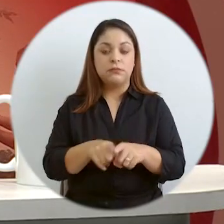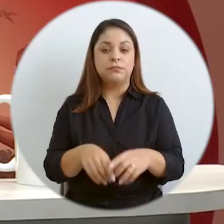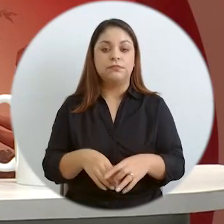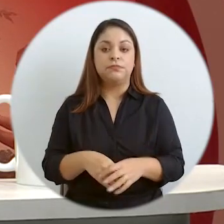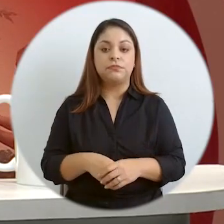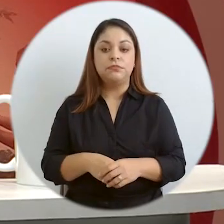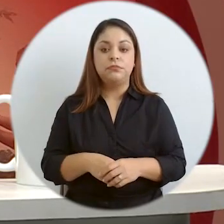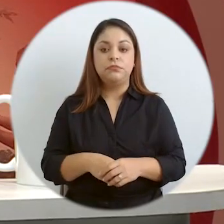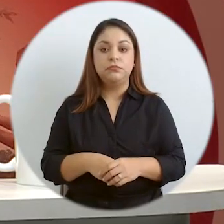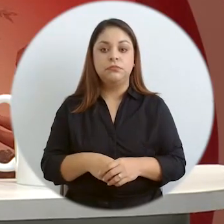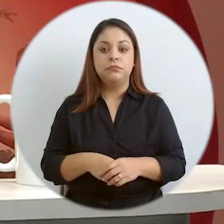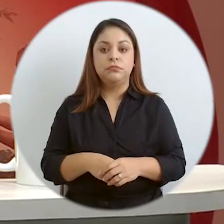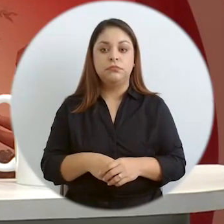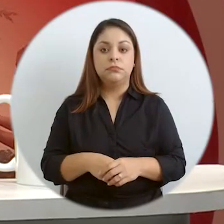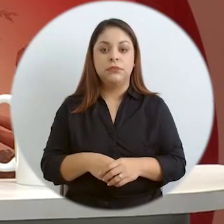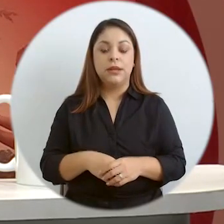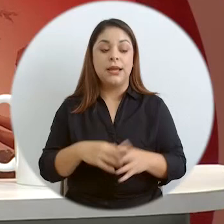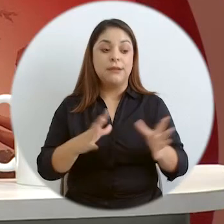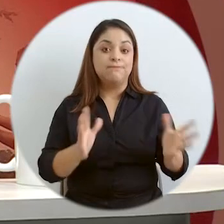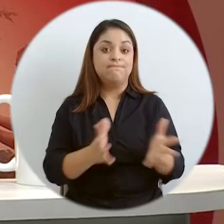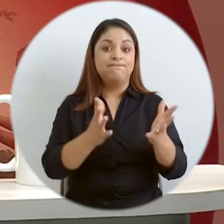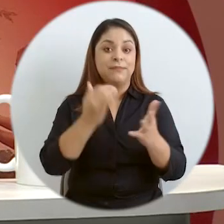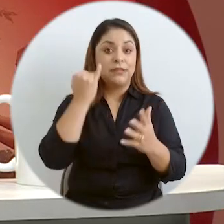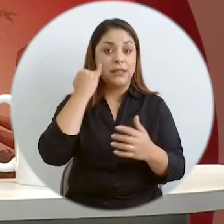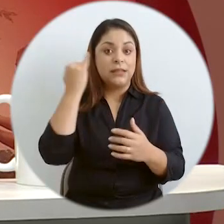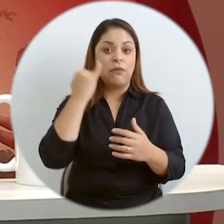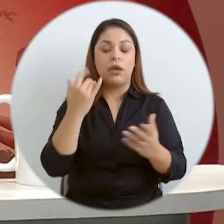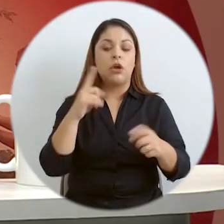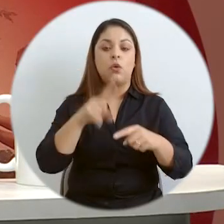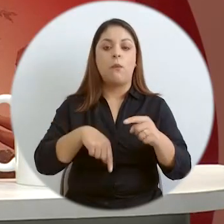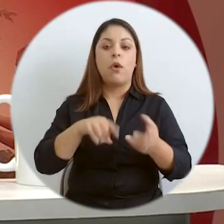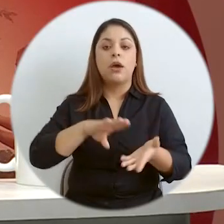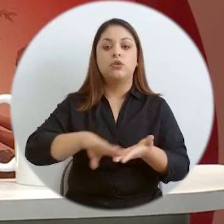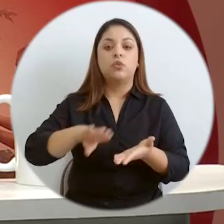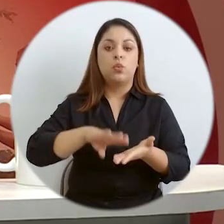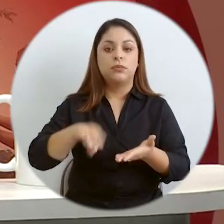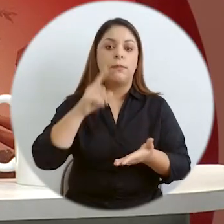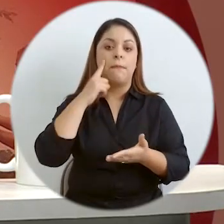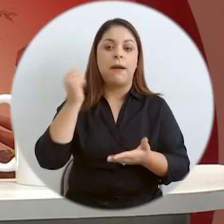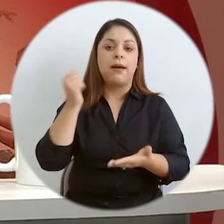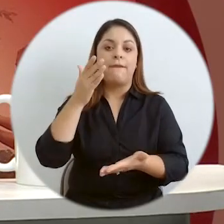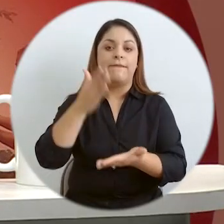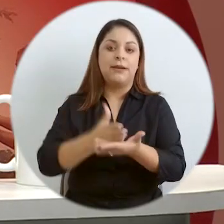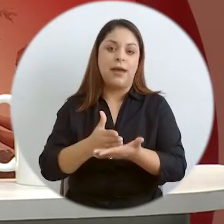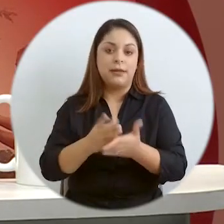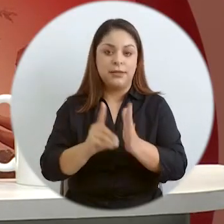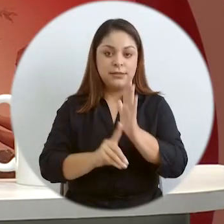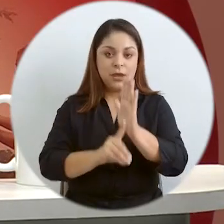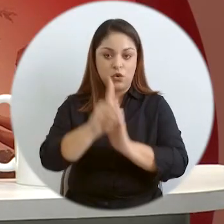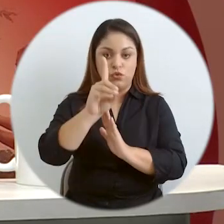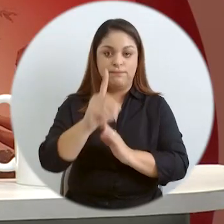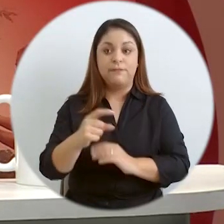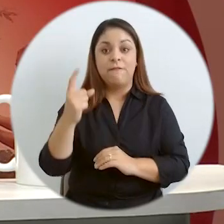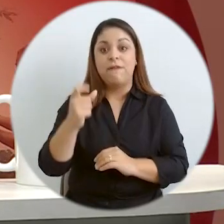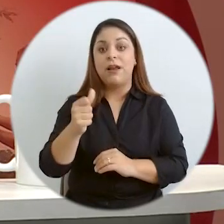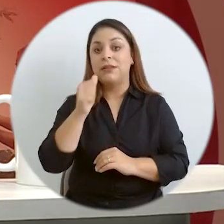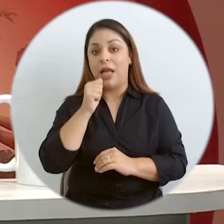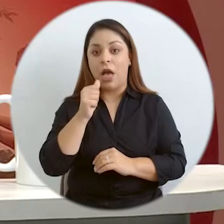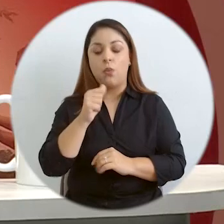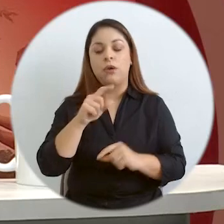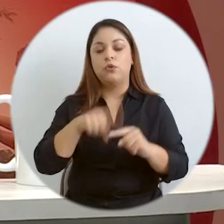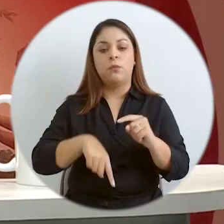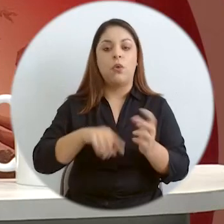el incentivo es que no puede haber excusa para frenar el desarrollo. O sea, que la falta de agua no puede ser una